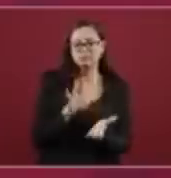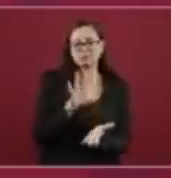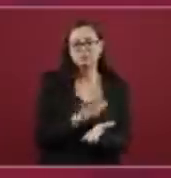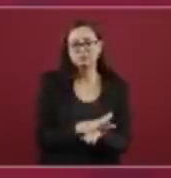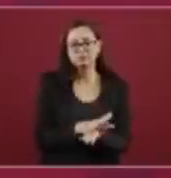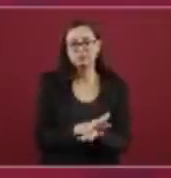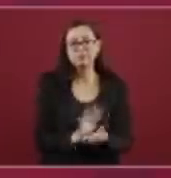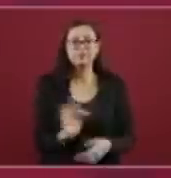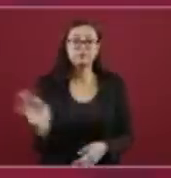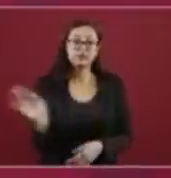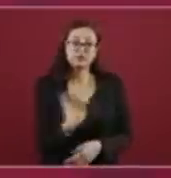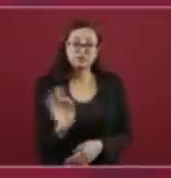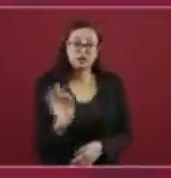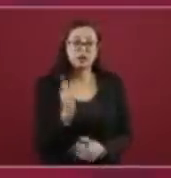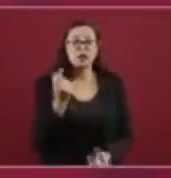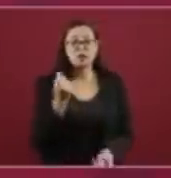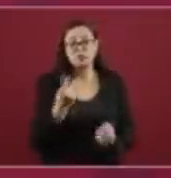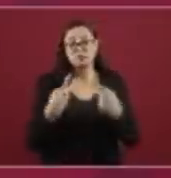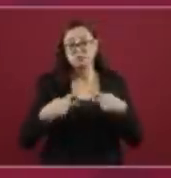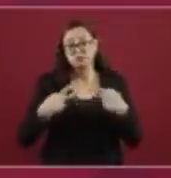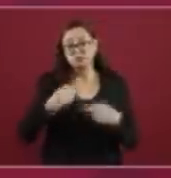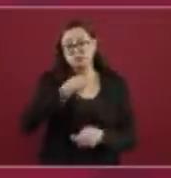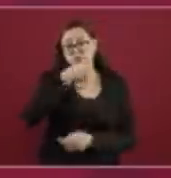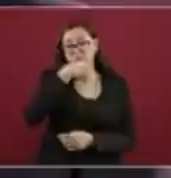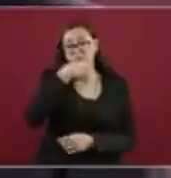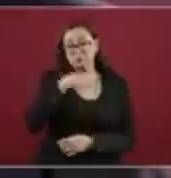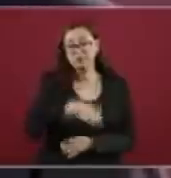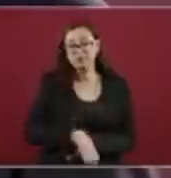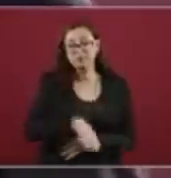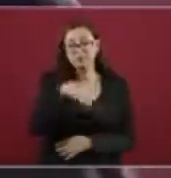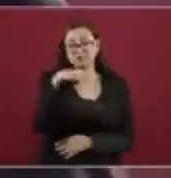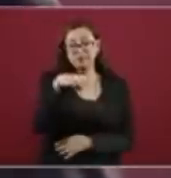haber adultos mayores que